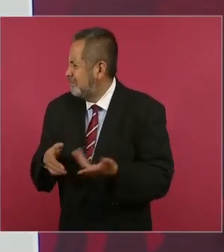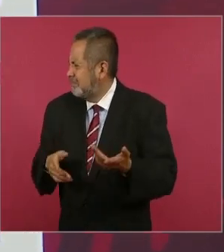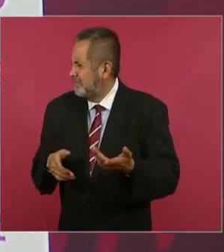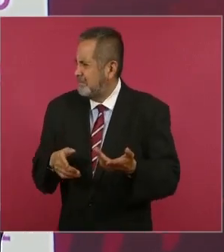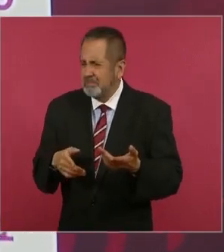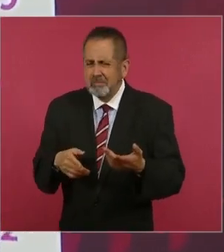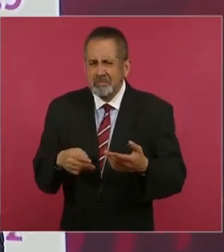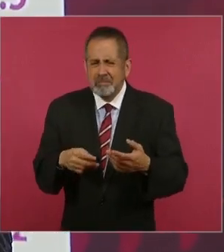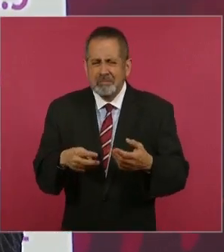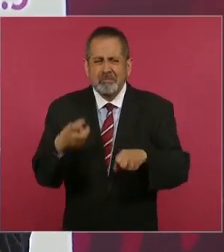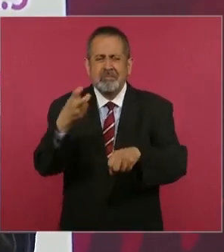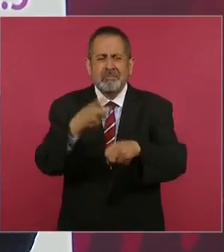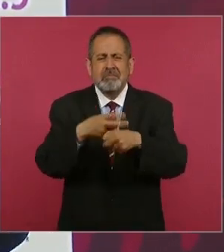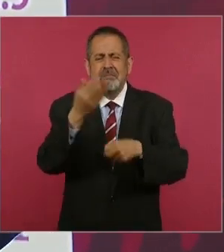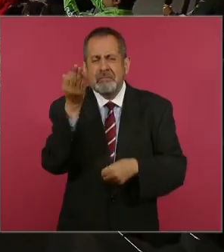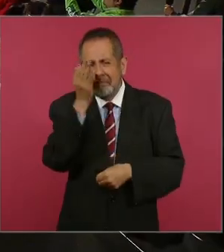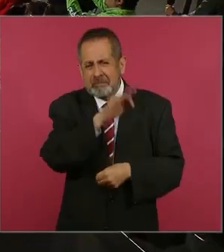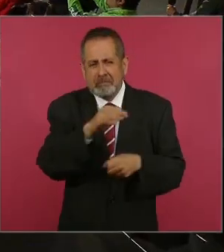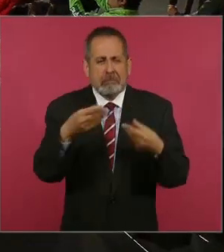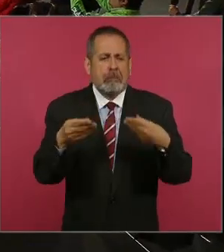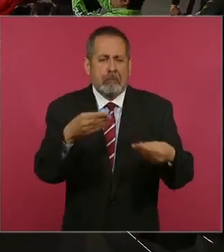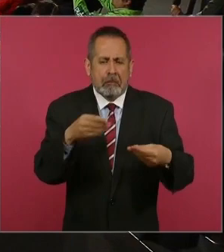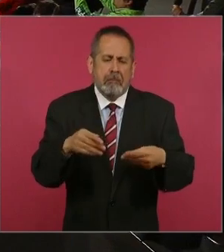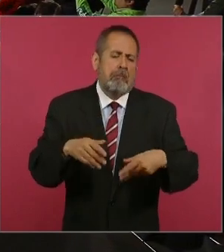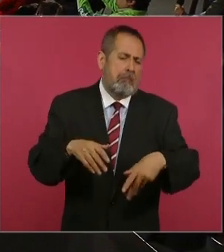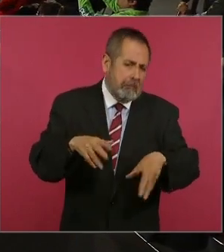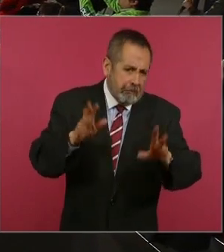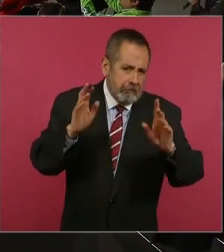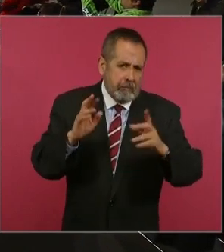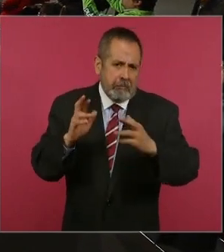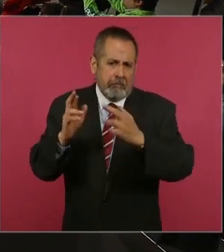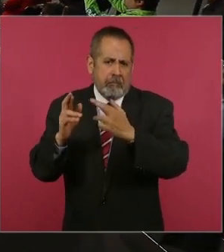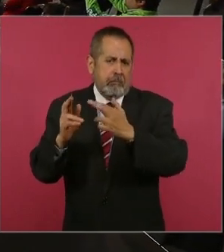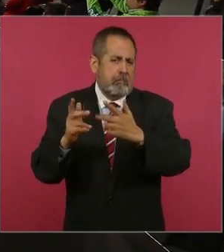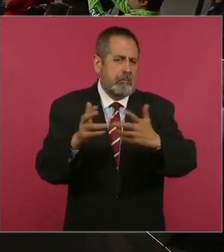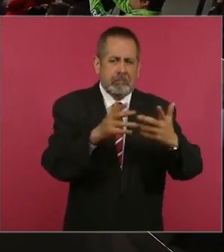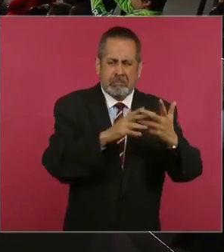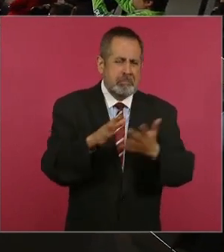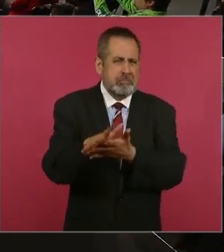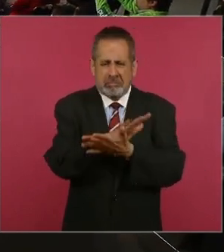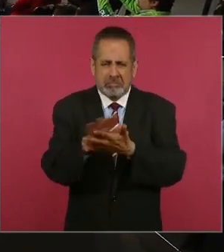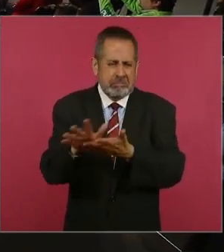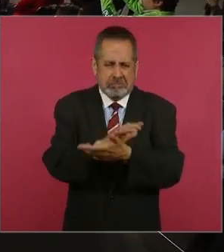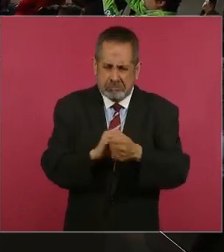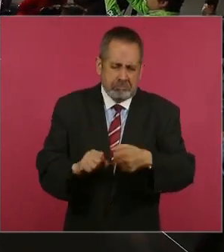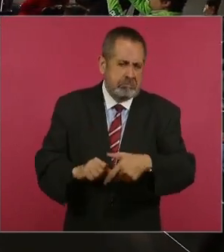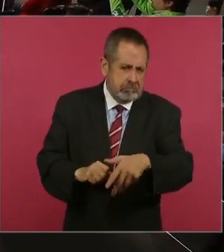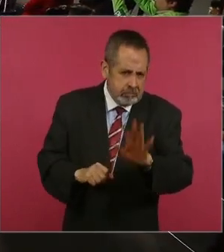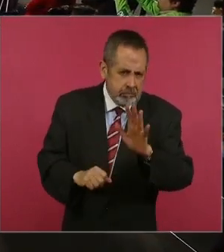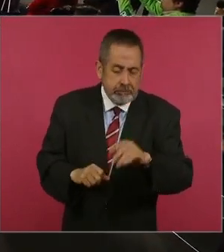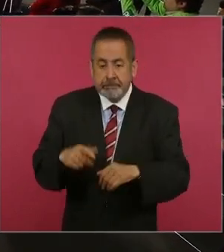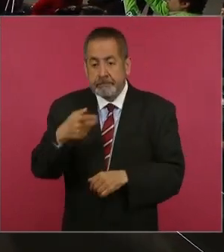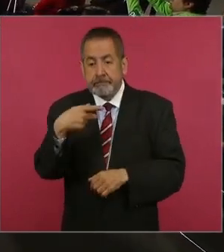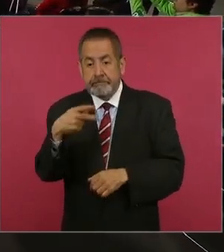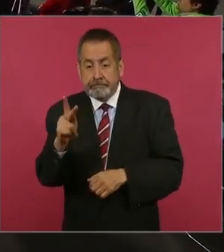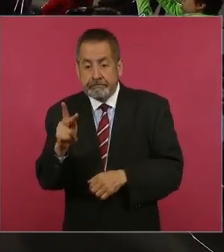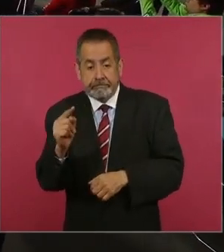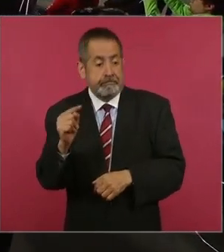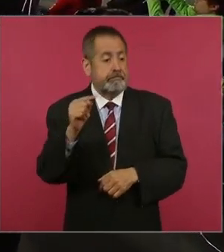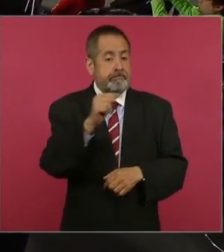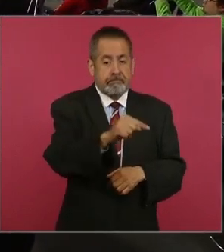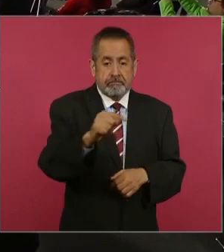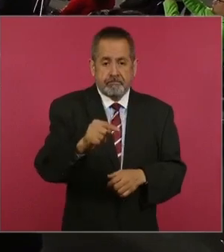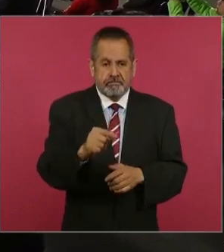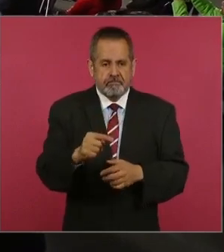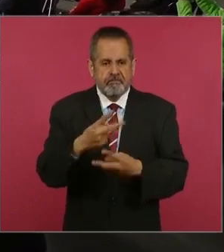material tabla roca todo eso no quedó nada sin embargo